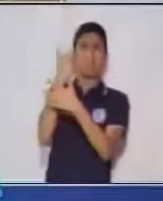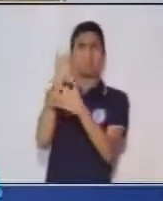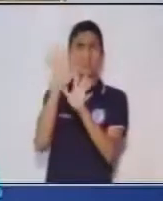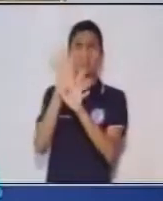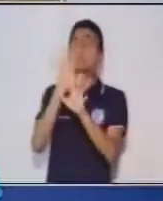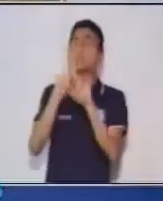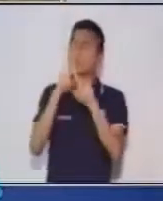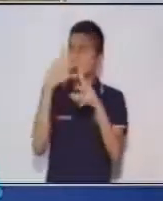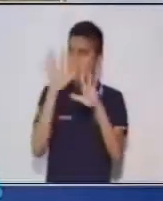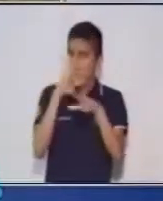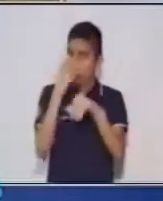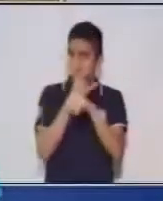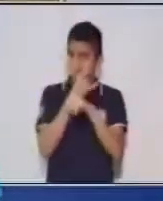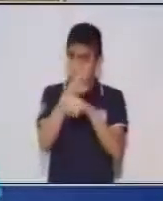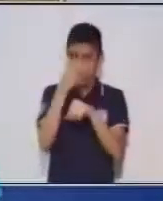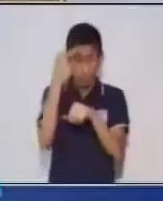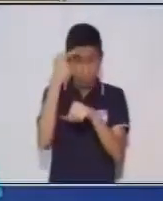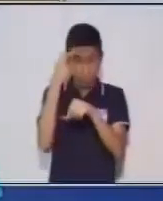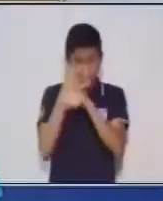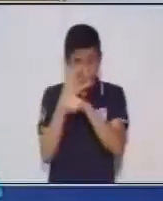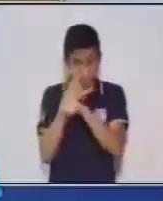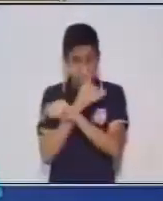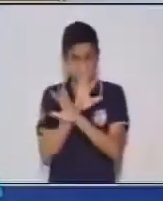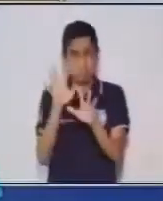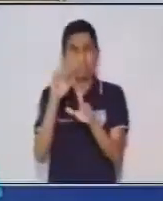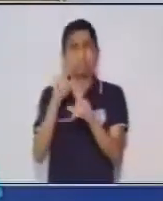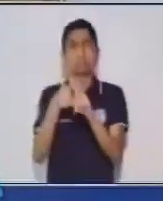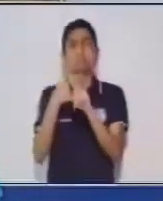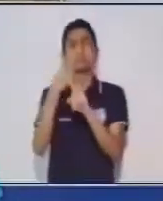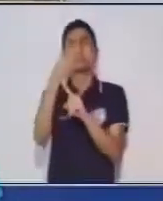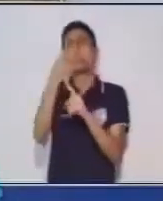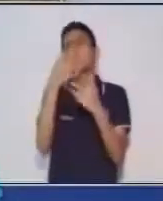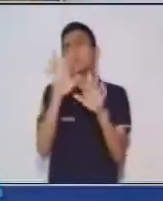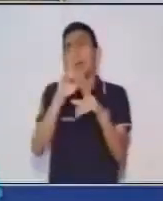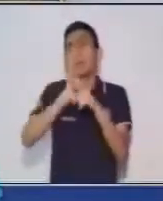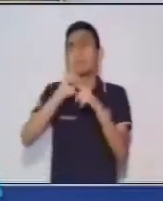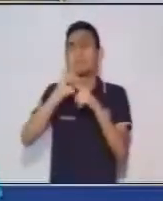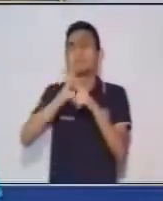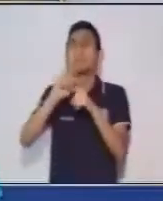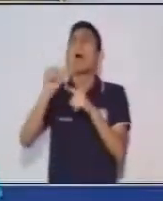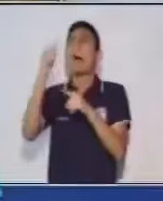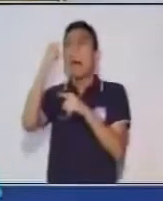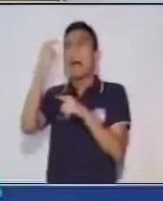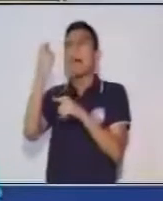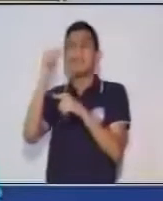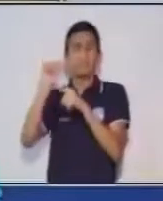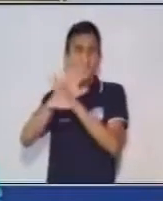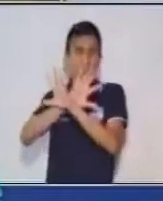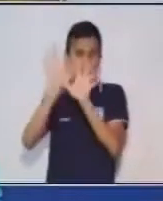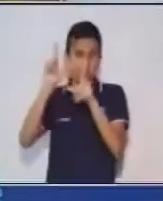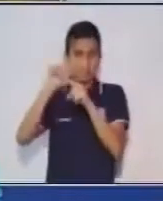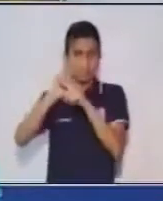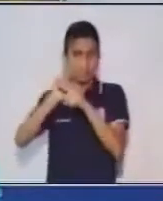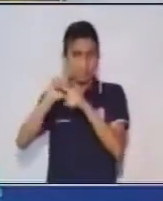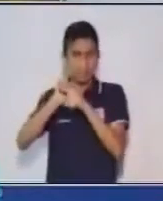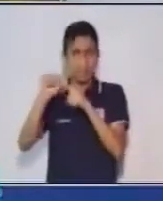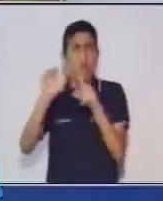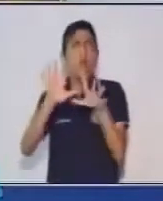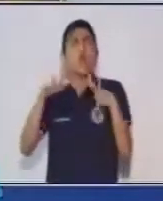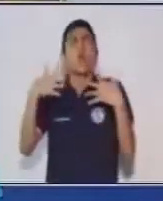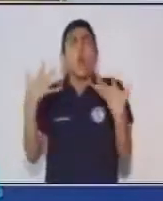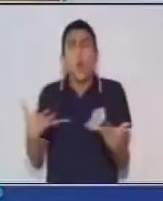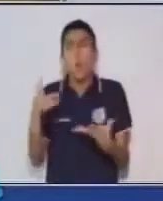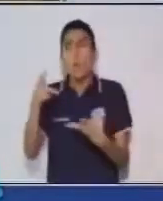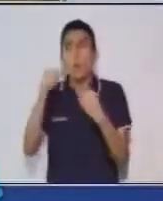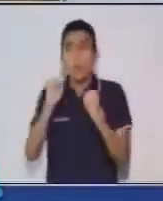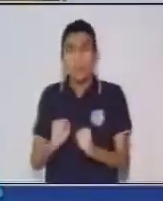al momento que nosotros lo aplicamos es cuando ya nosotros pues ejercitamos y llegamos a comprender cómo es